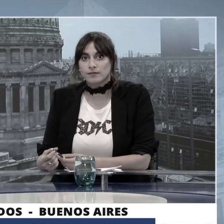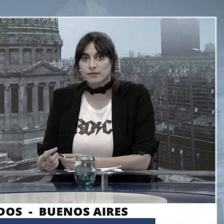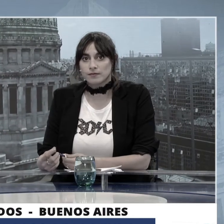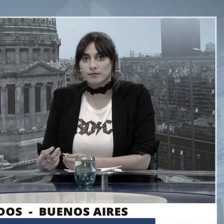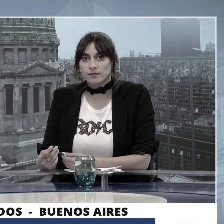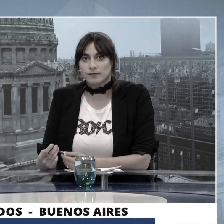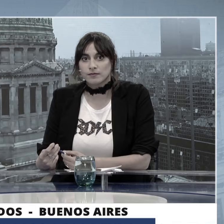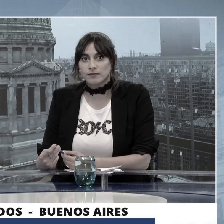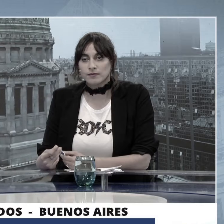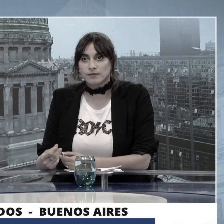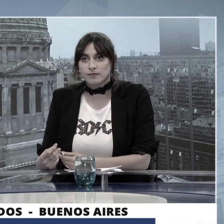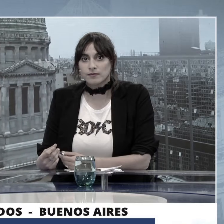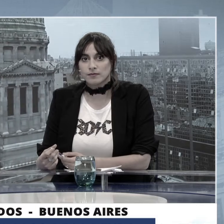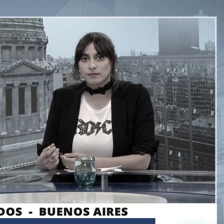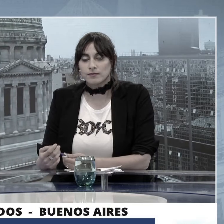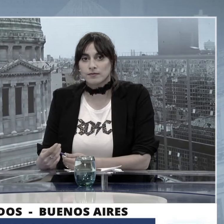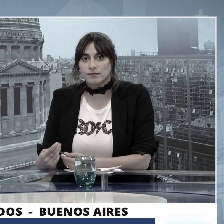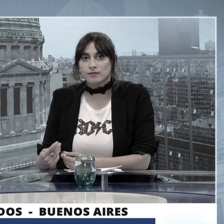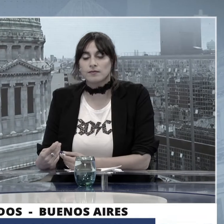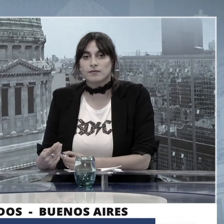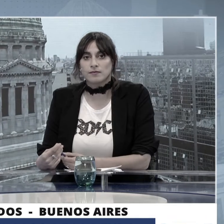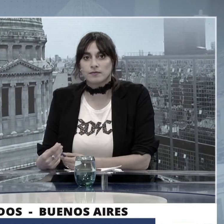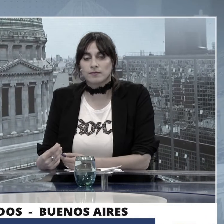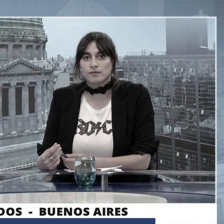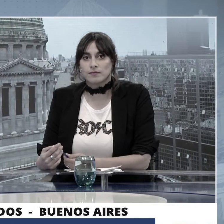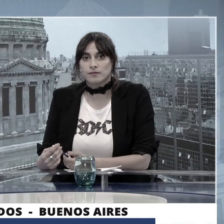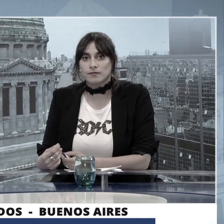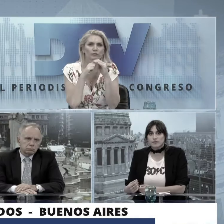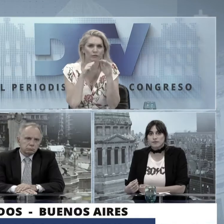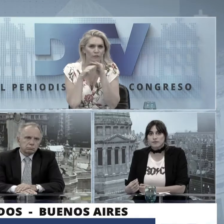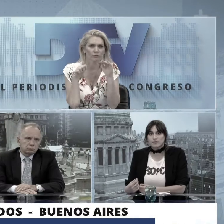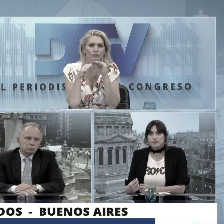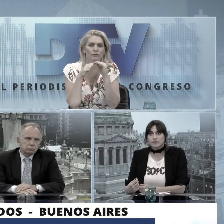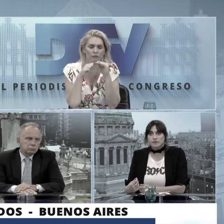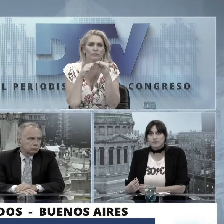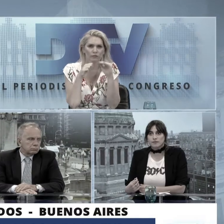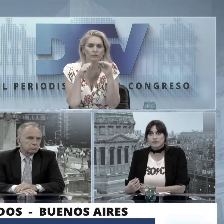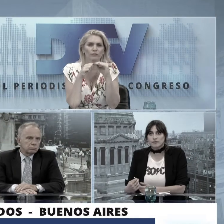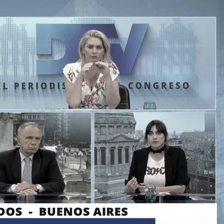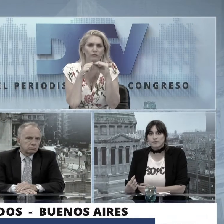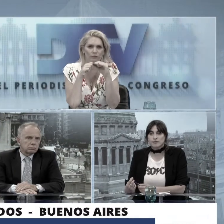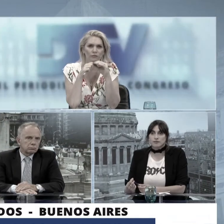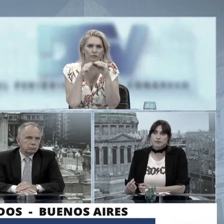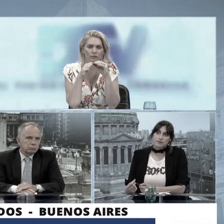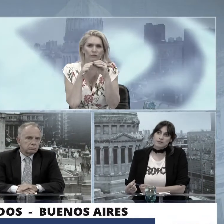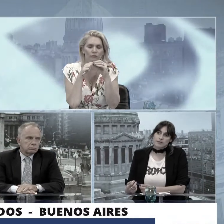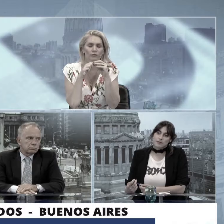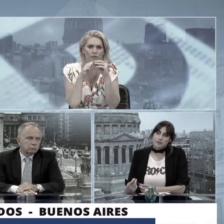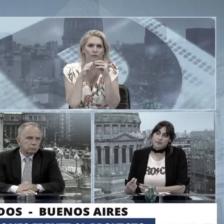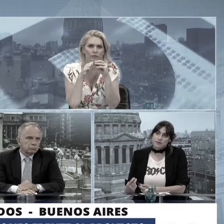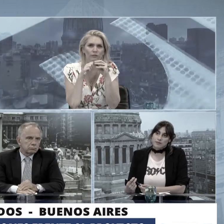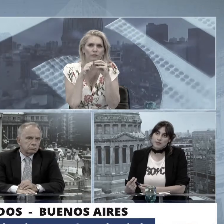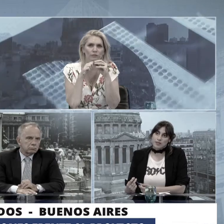cantidad está la mayor concentración de cantidad de argentinos y argentinas en términos de kilómetros cuadrados y